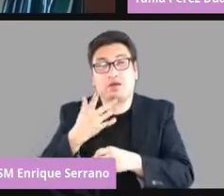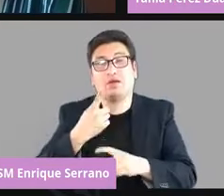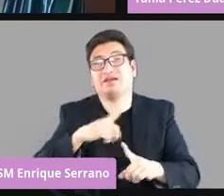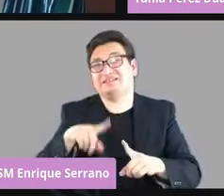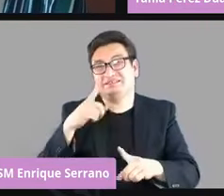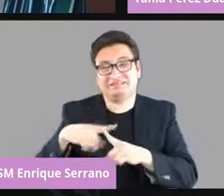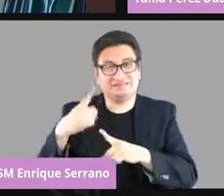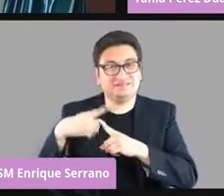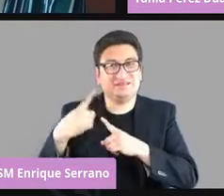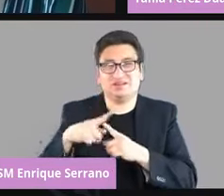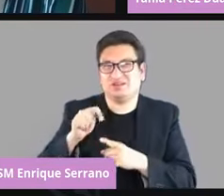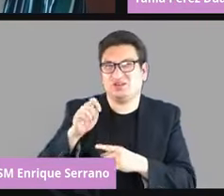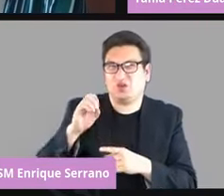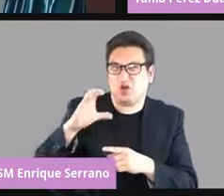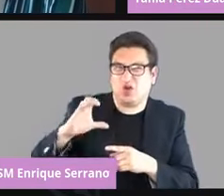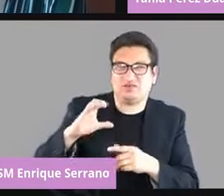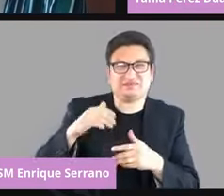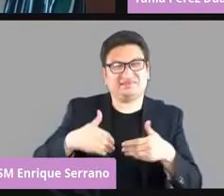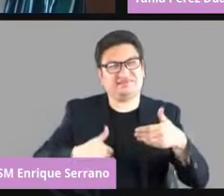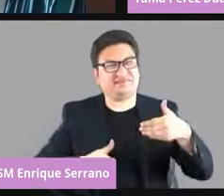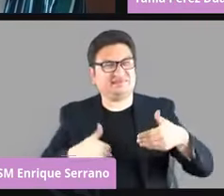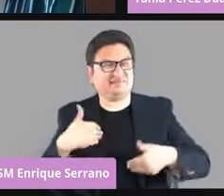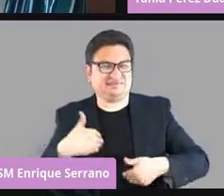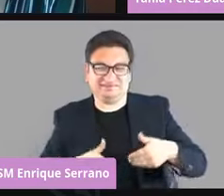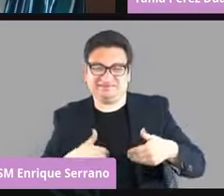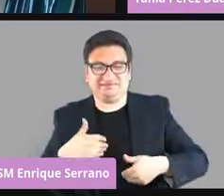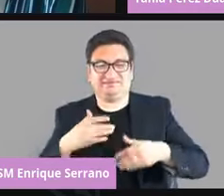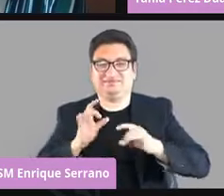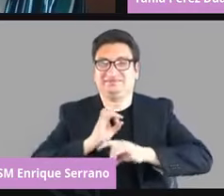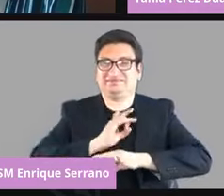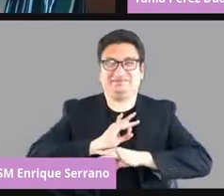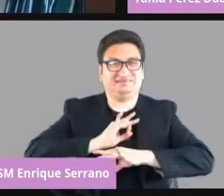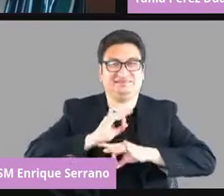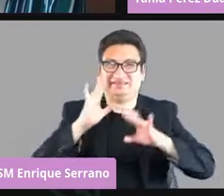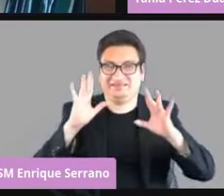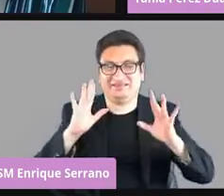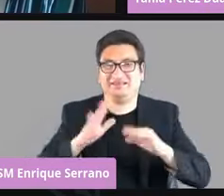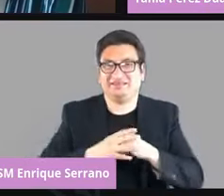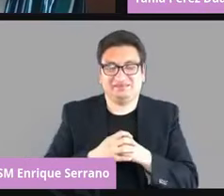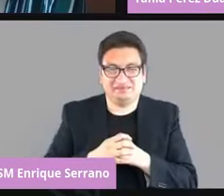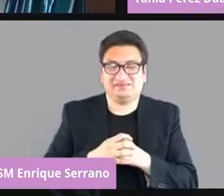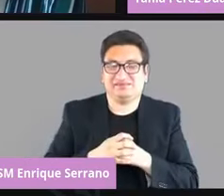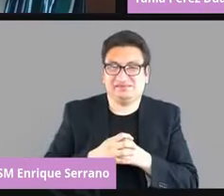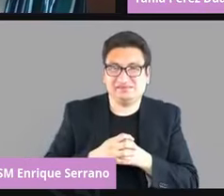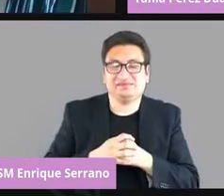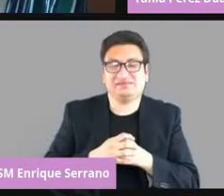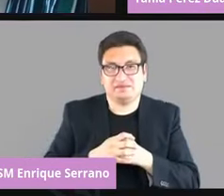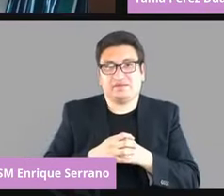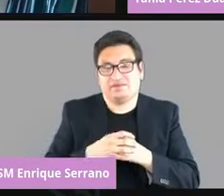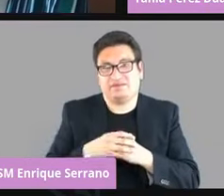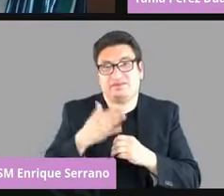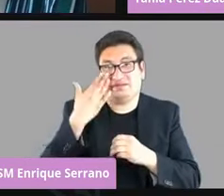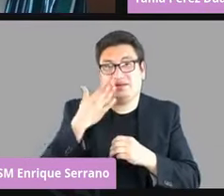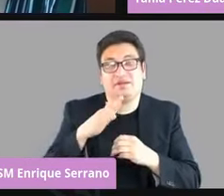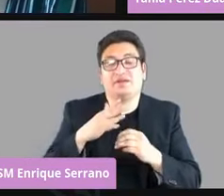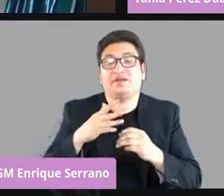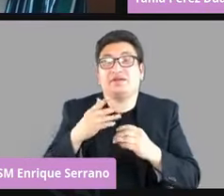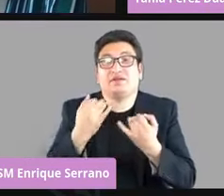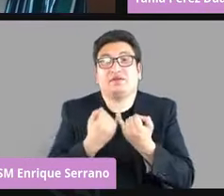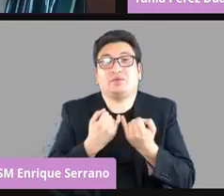el invitado incómodo que venía un día y que se quedó un año y primero empezó en tu sala y luego ya está